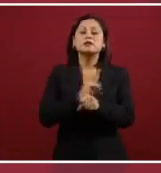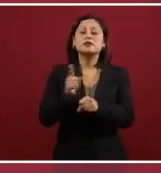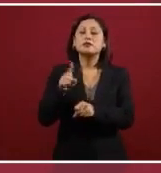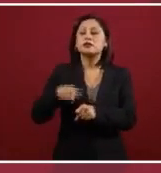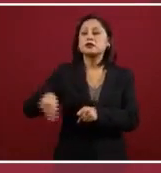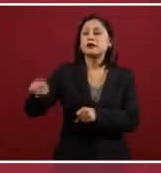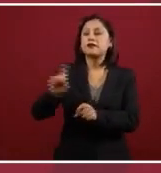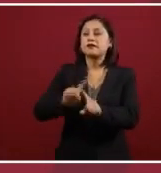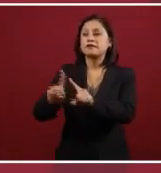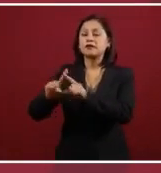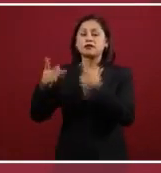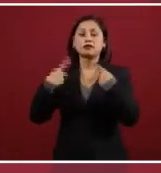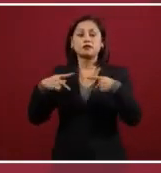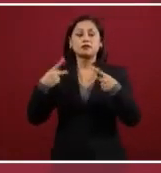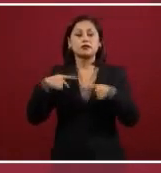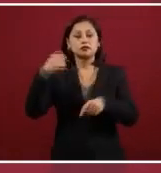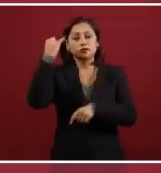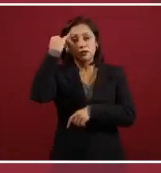asilo en nuestro país.